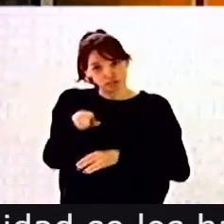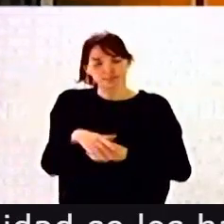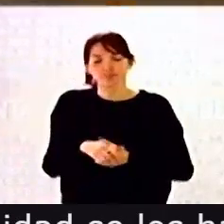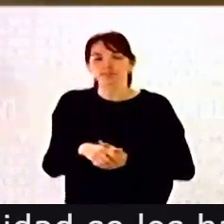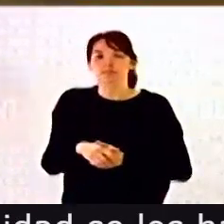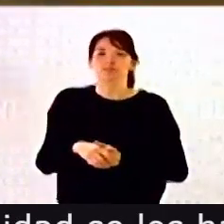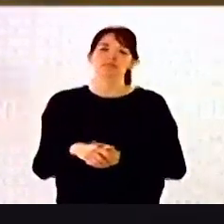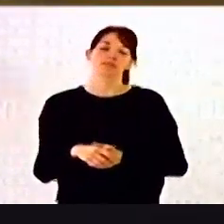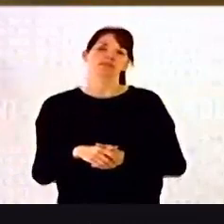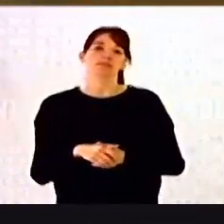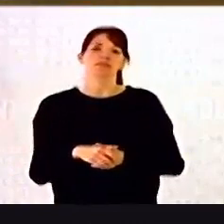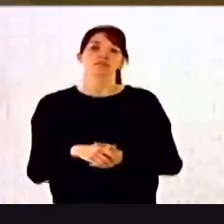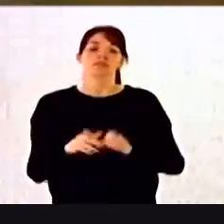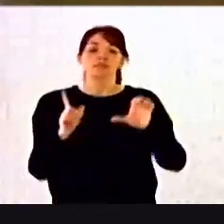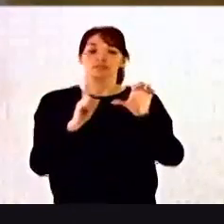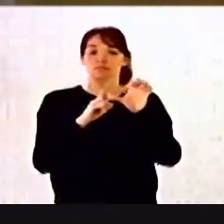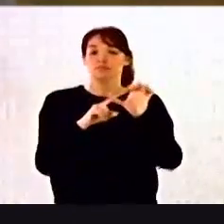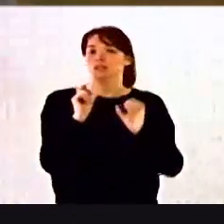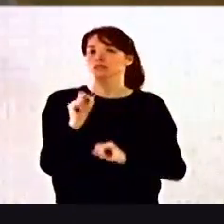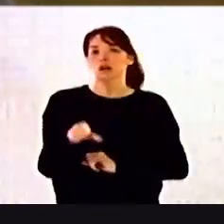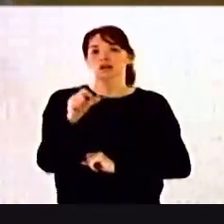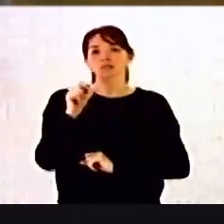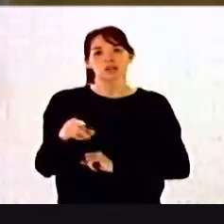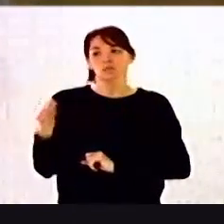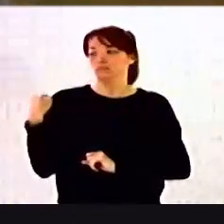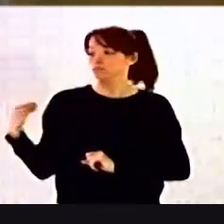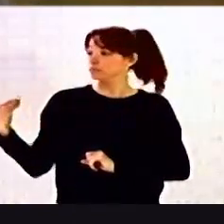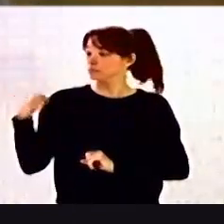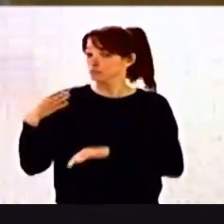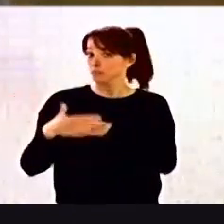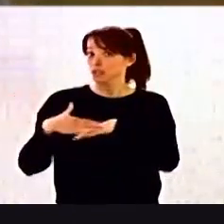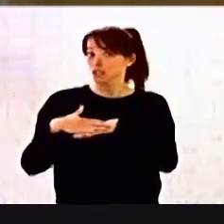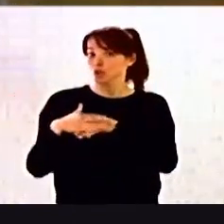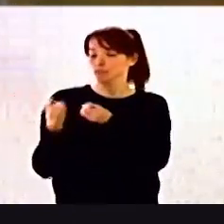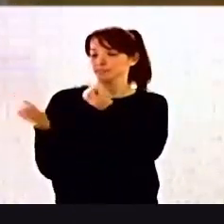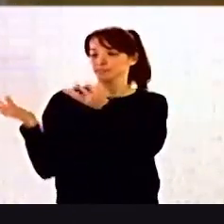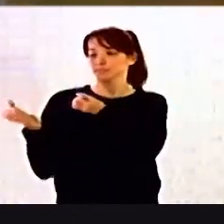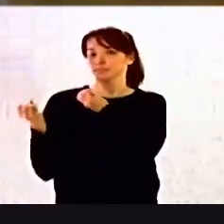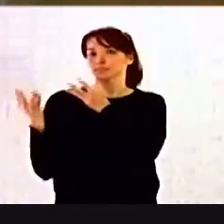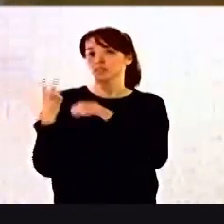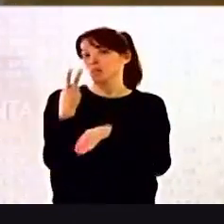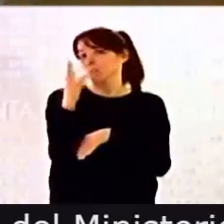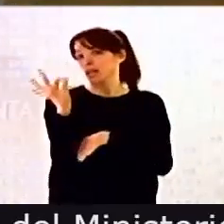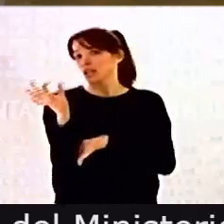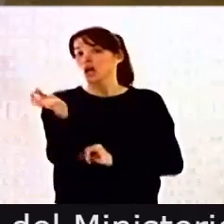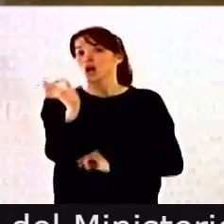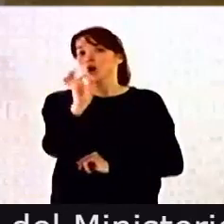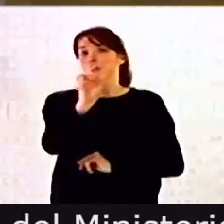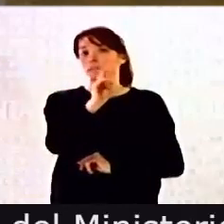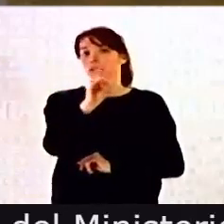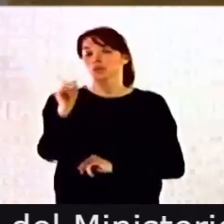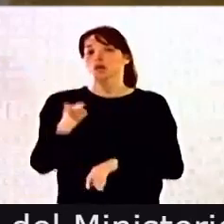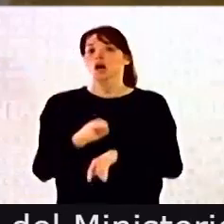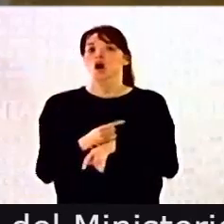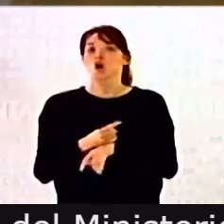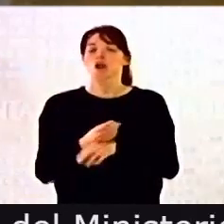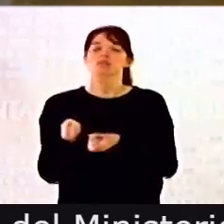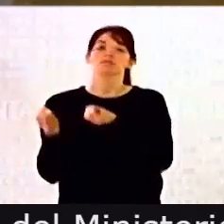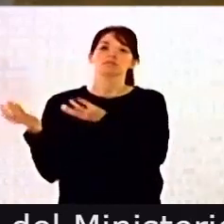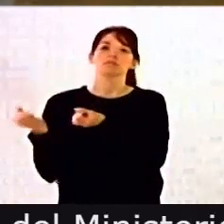informa puntualmente sobre los datos que pide el Ministerio de 20 a 21 horas, como establece el Ministerio que informemos,